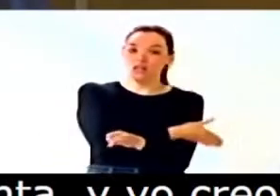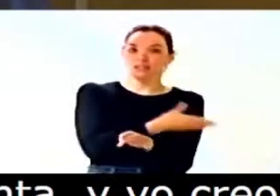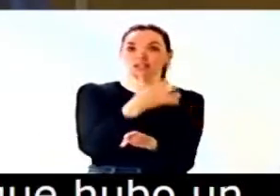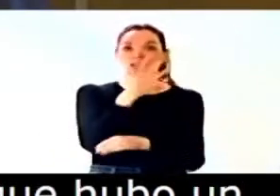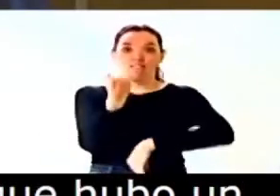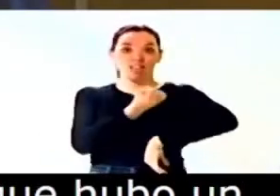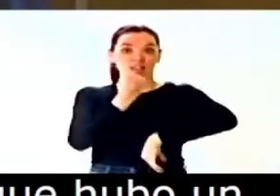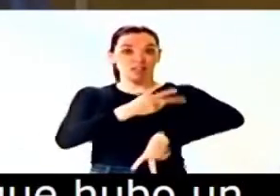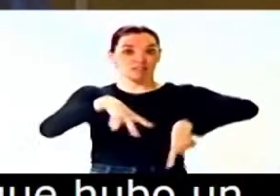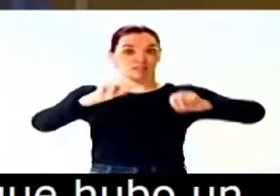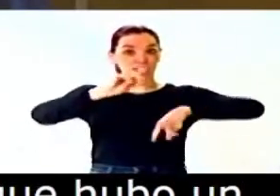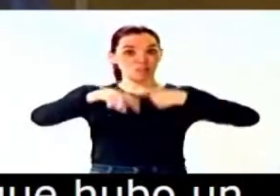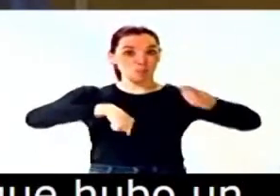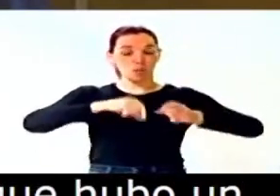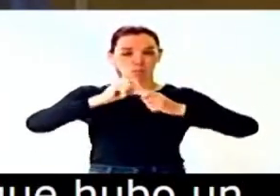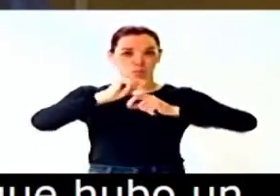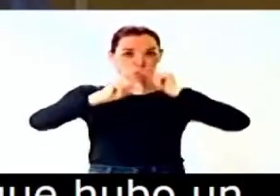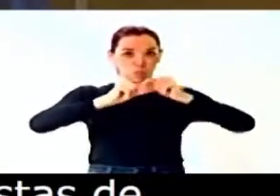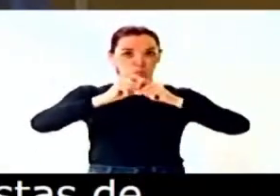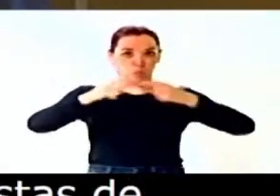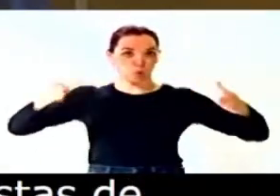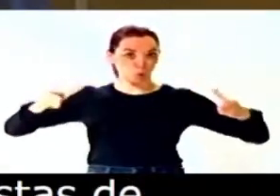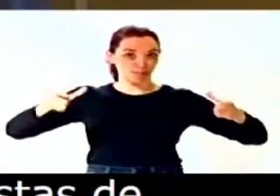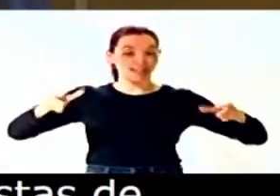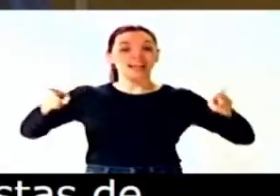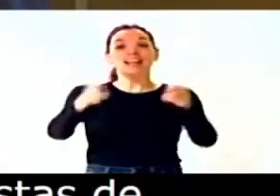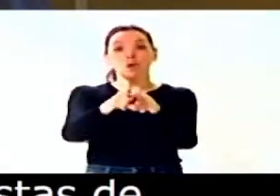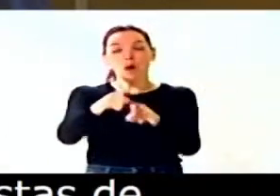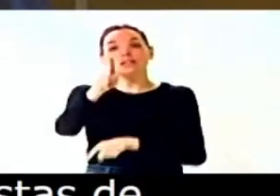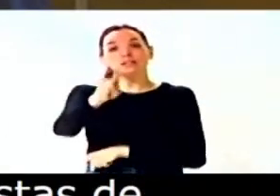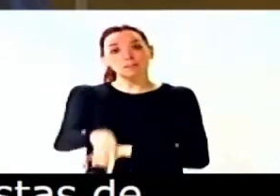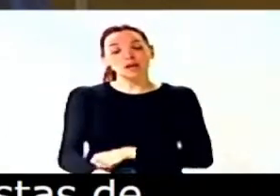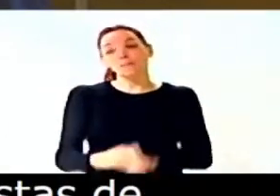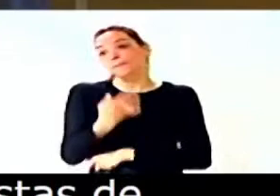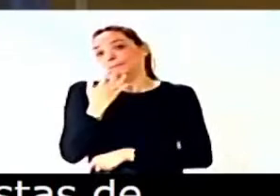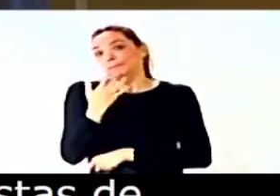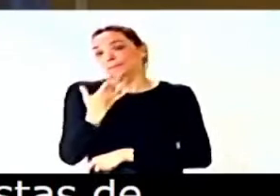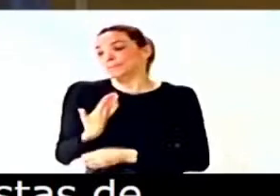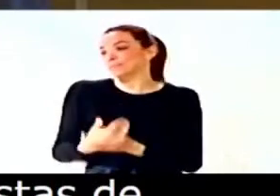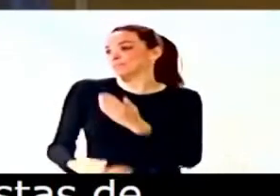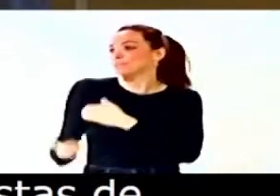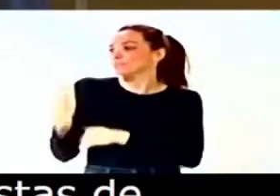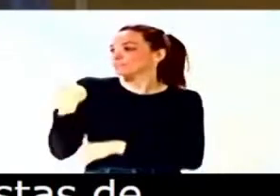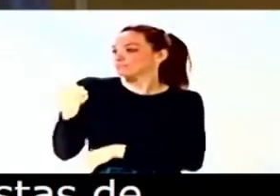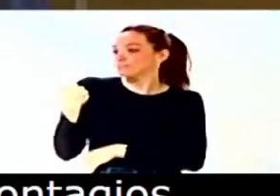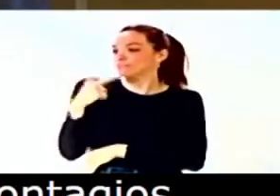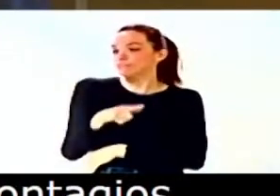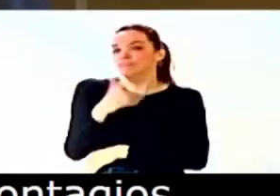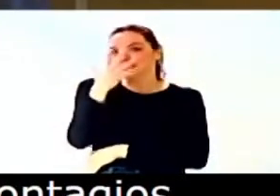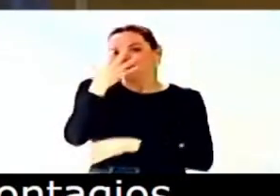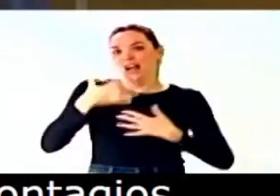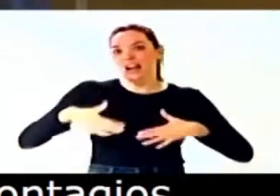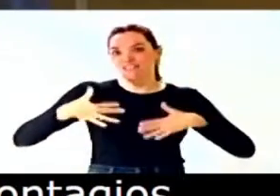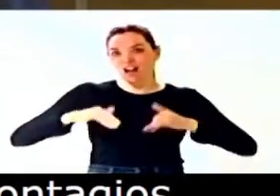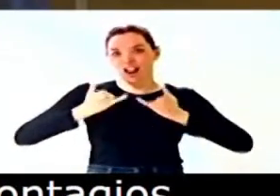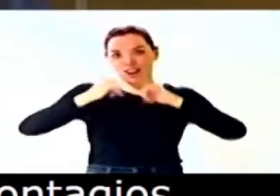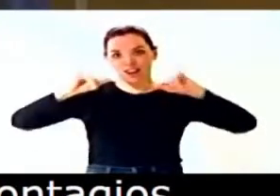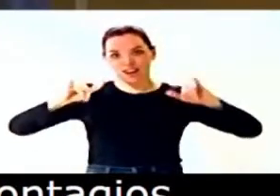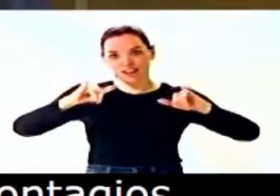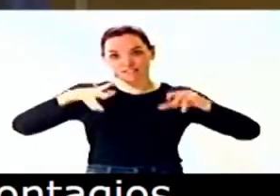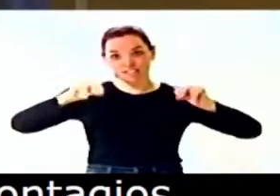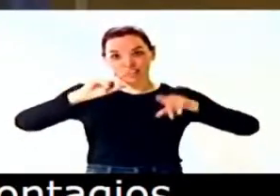de Navidad, igual que hubo un repunte de los contagios después de los carnavales en